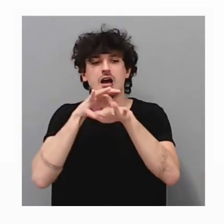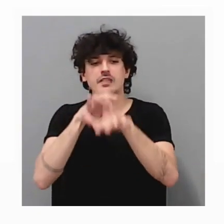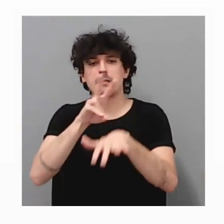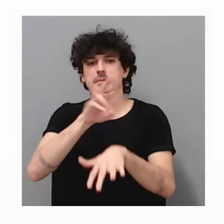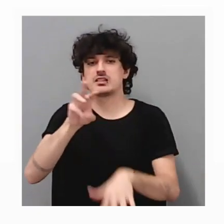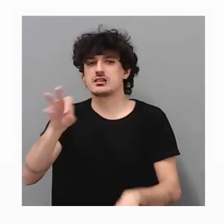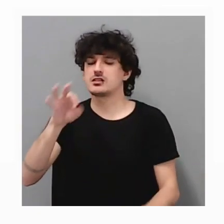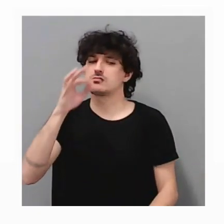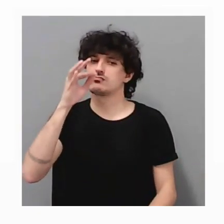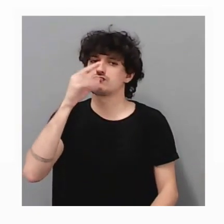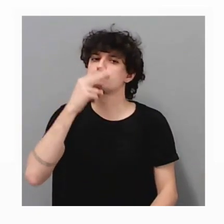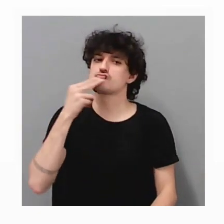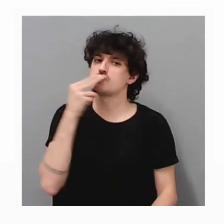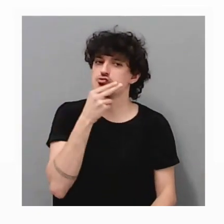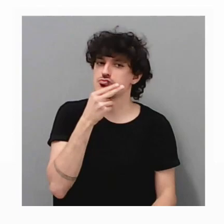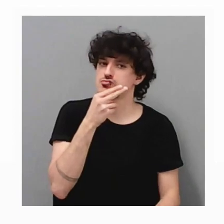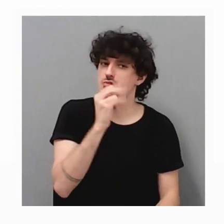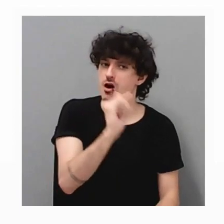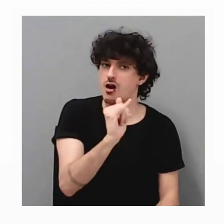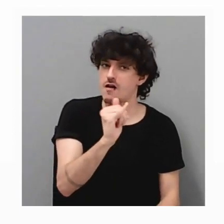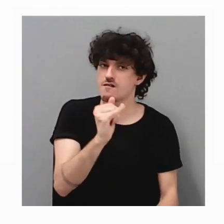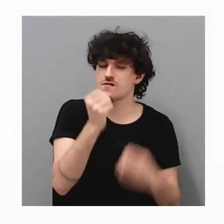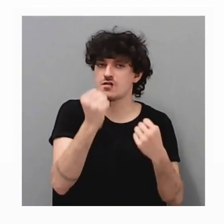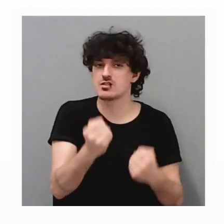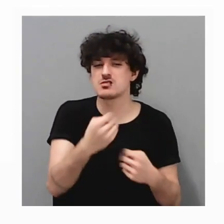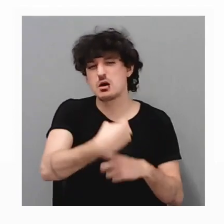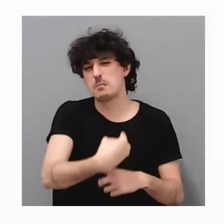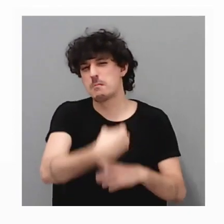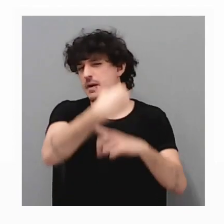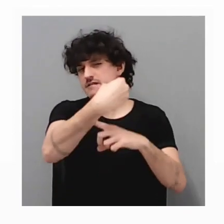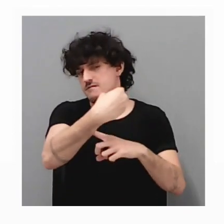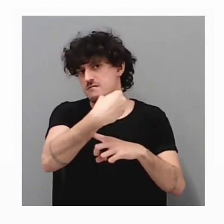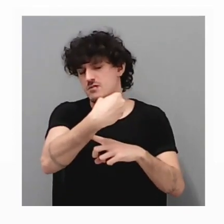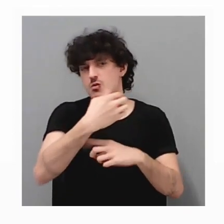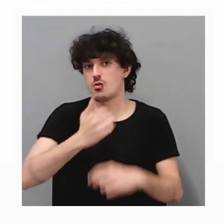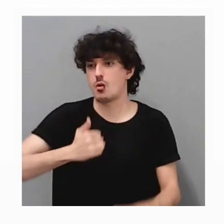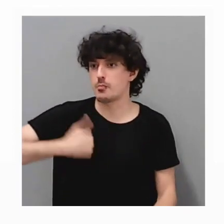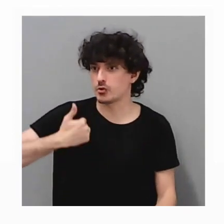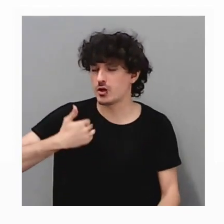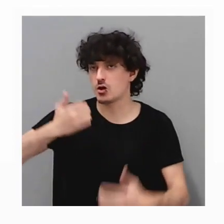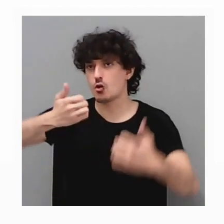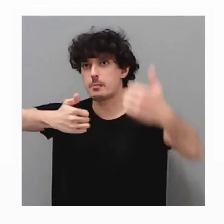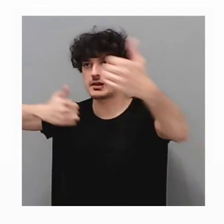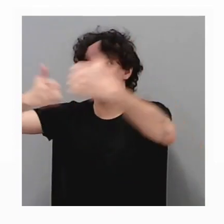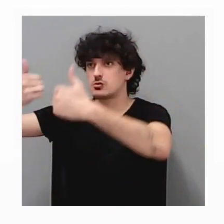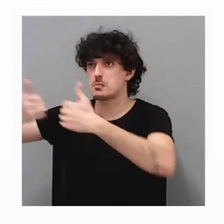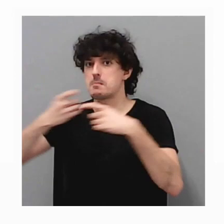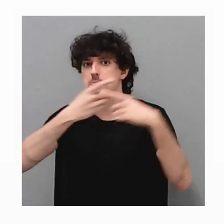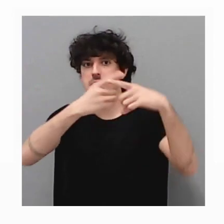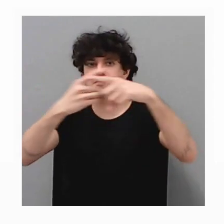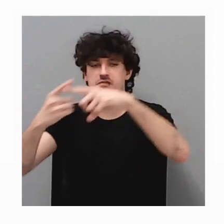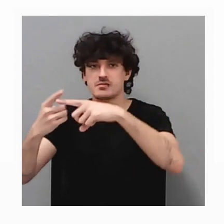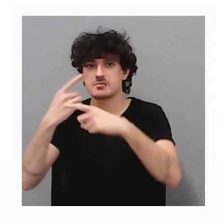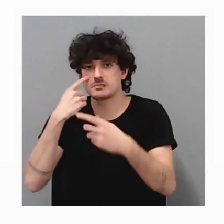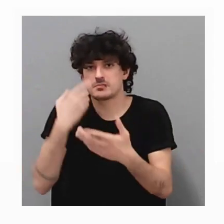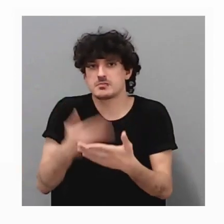hecho creemos que más que una imposición es la oportunidad de diferenciar nuestros competidores. En primer lugar, podéis observar el boceto de